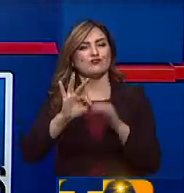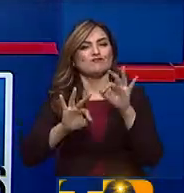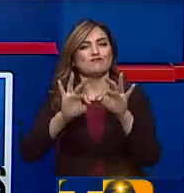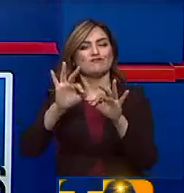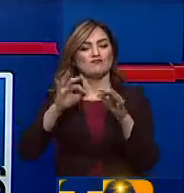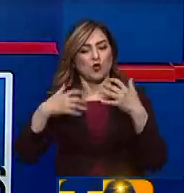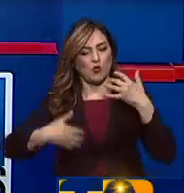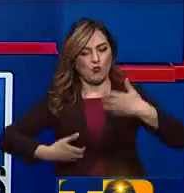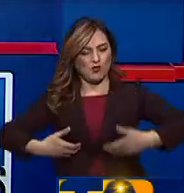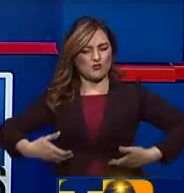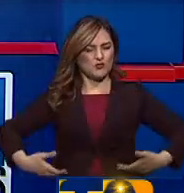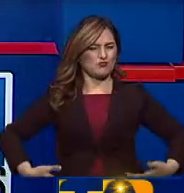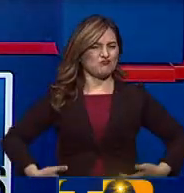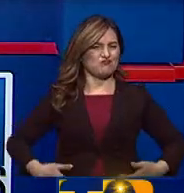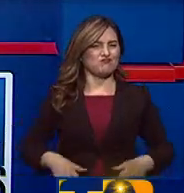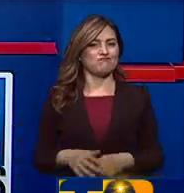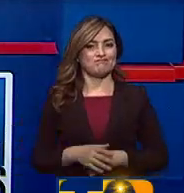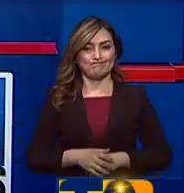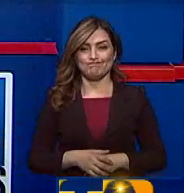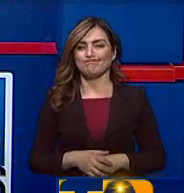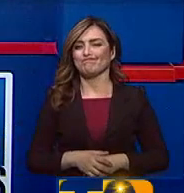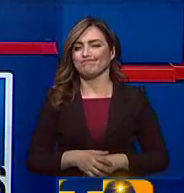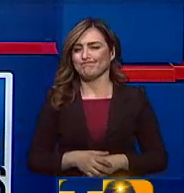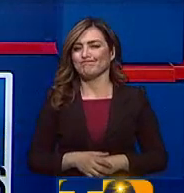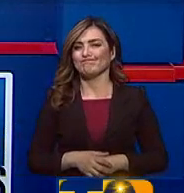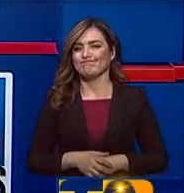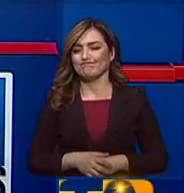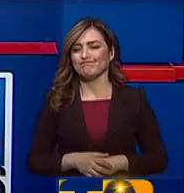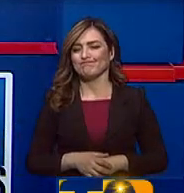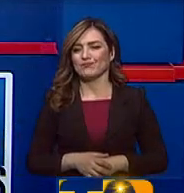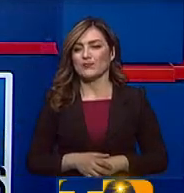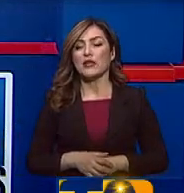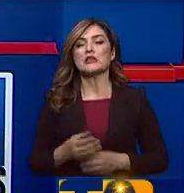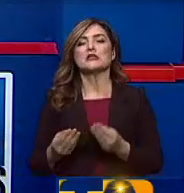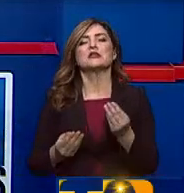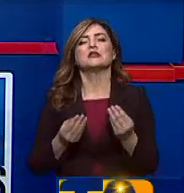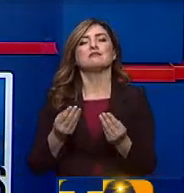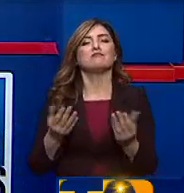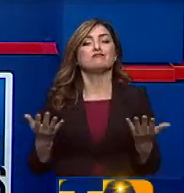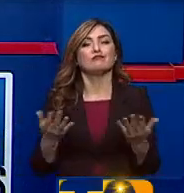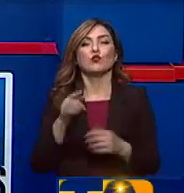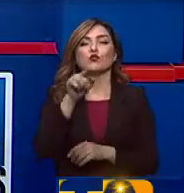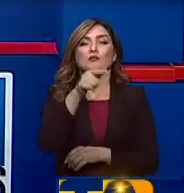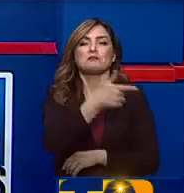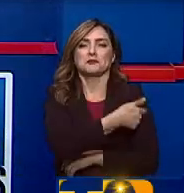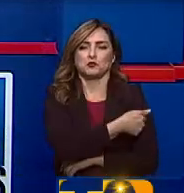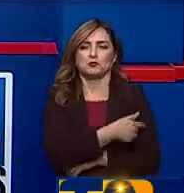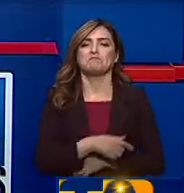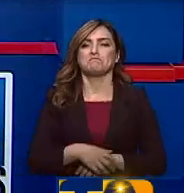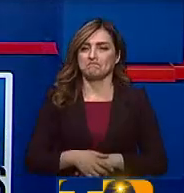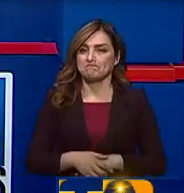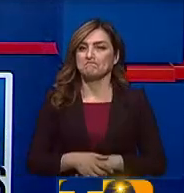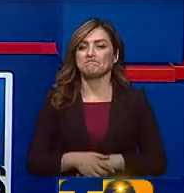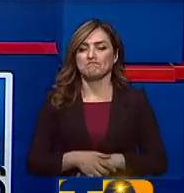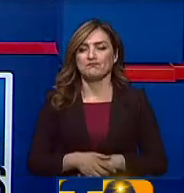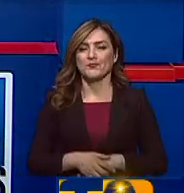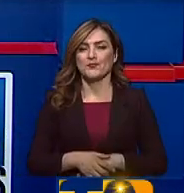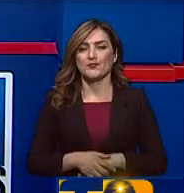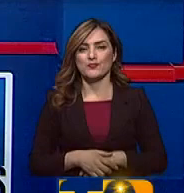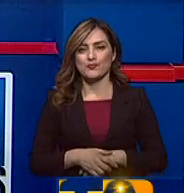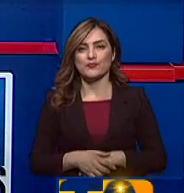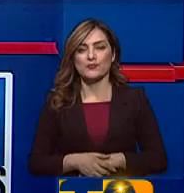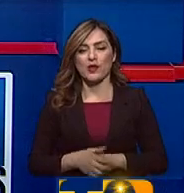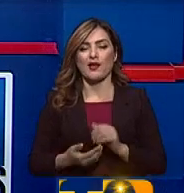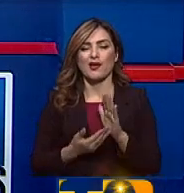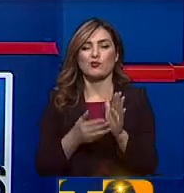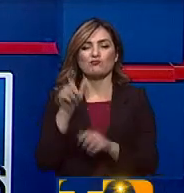todo el organismo es ya descrito. Hoy por hoy lo que nos queda es que usted se vacune. Imaginémonos nosotros